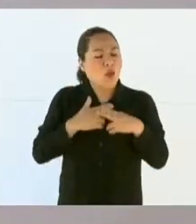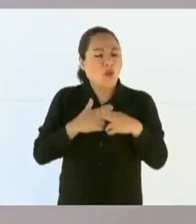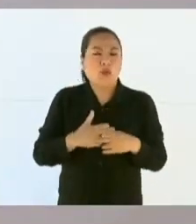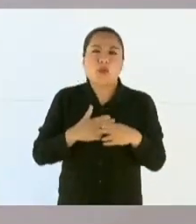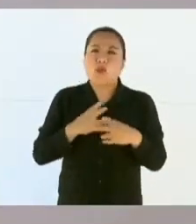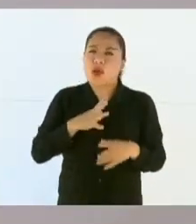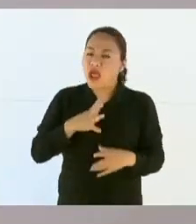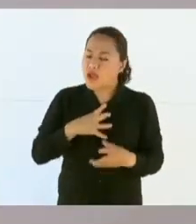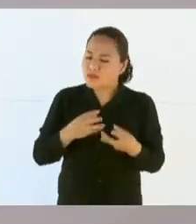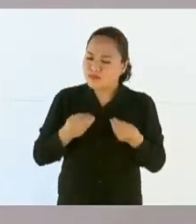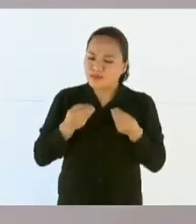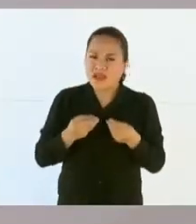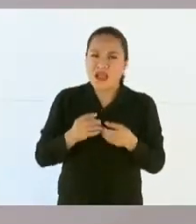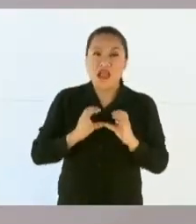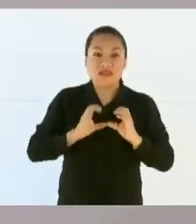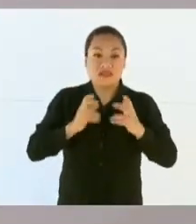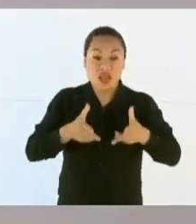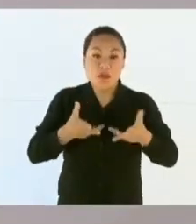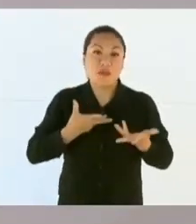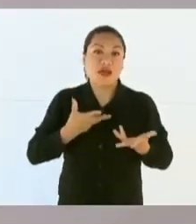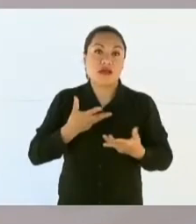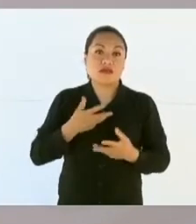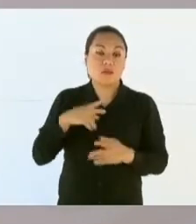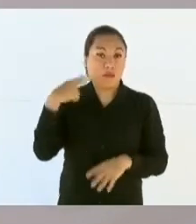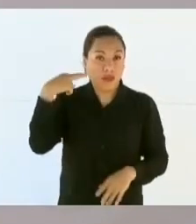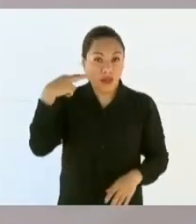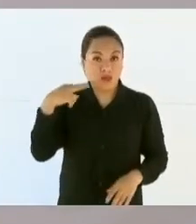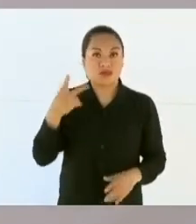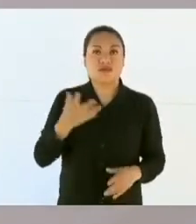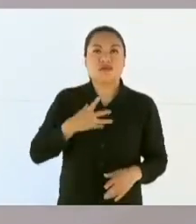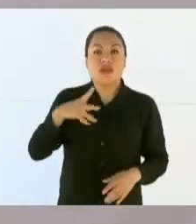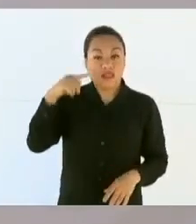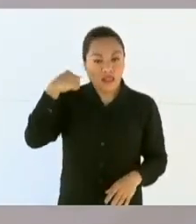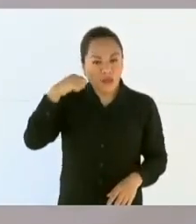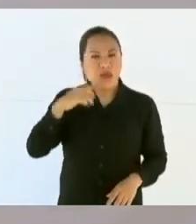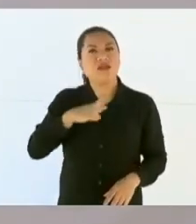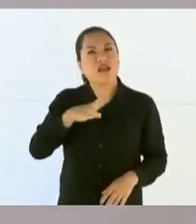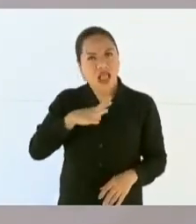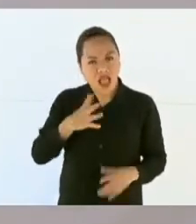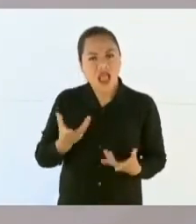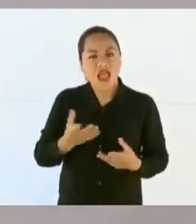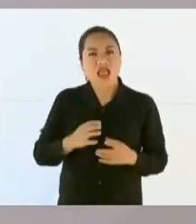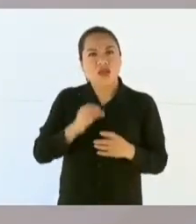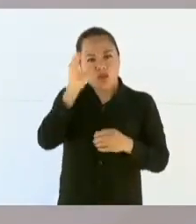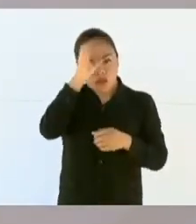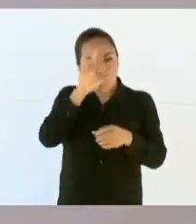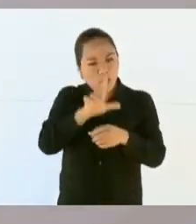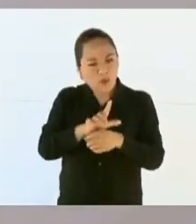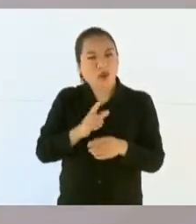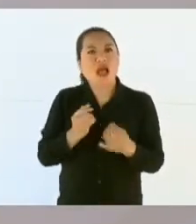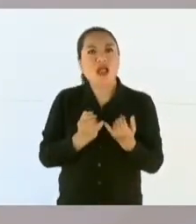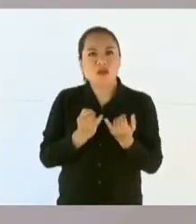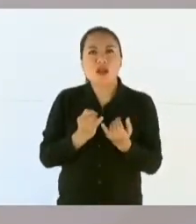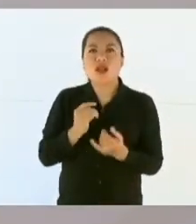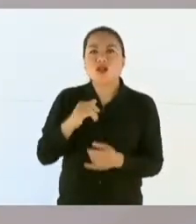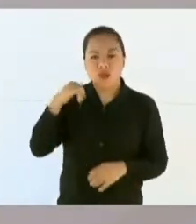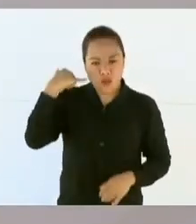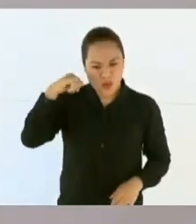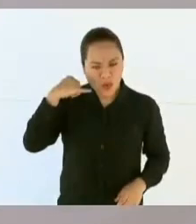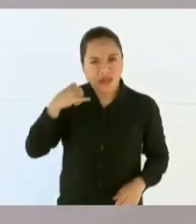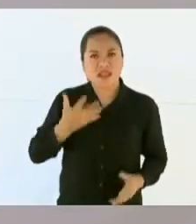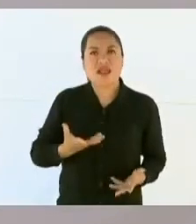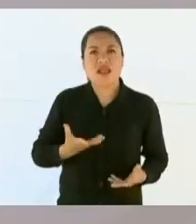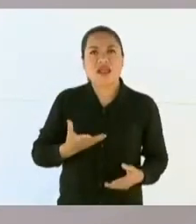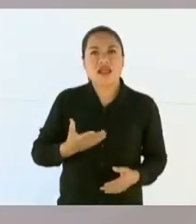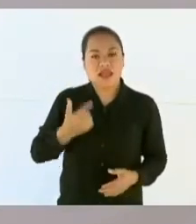Chiapas, y en Veracruz, y en Tabasco, y en la península de Yucatán, y